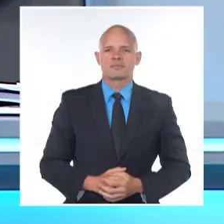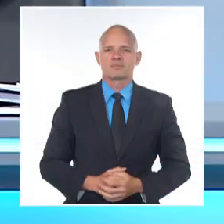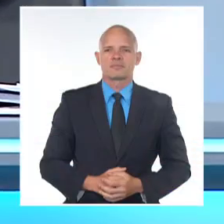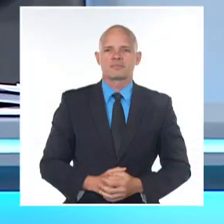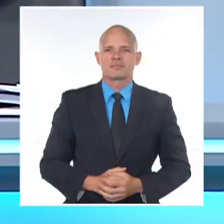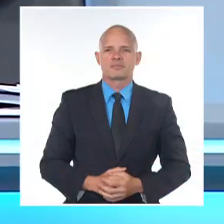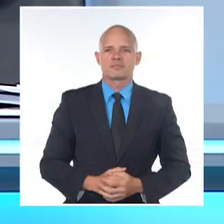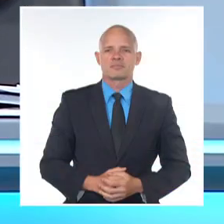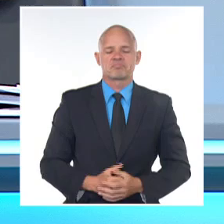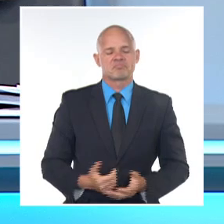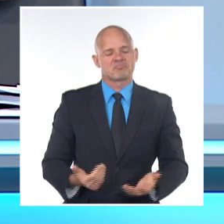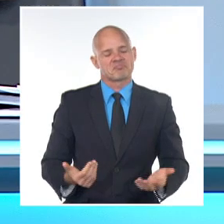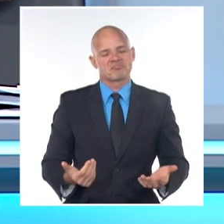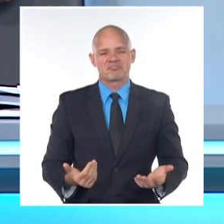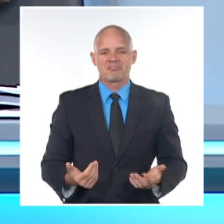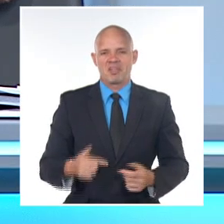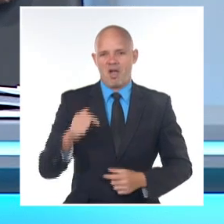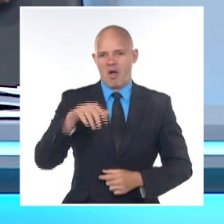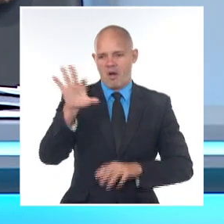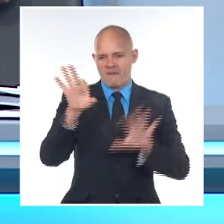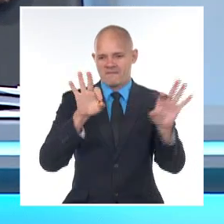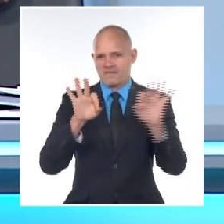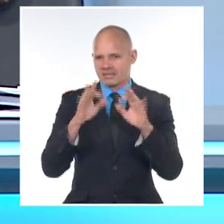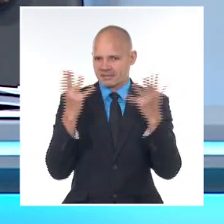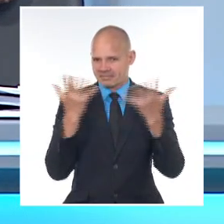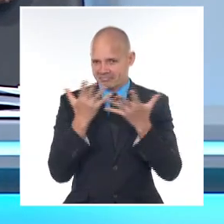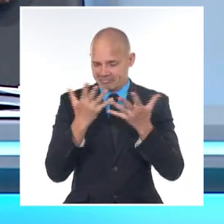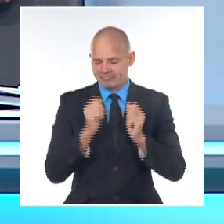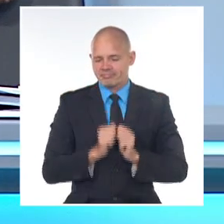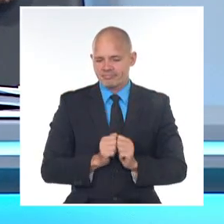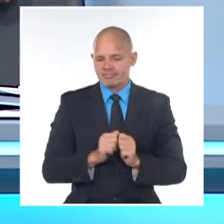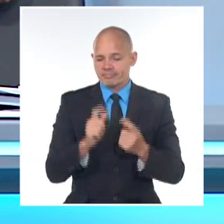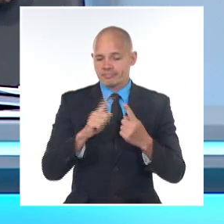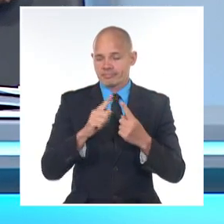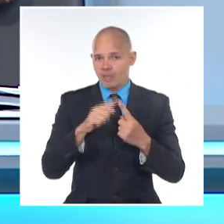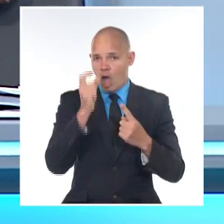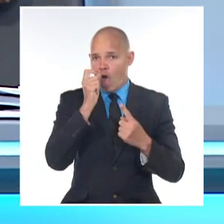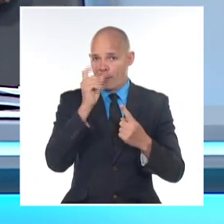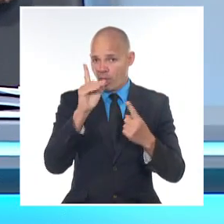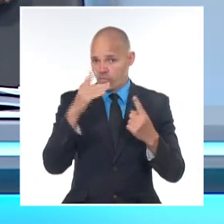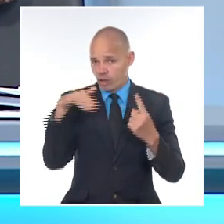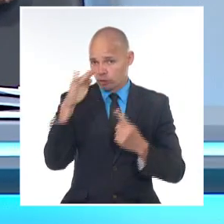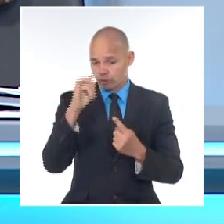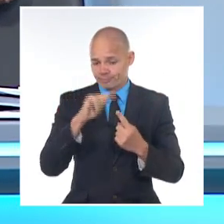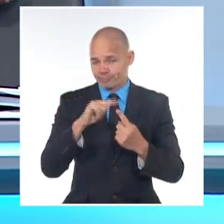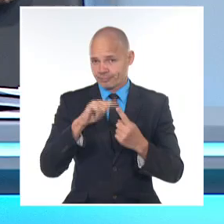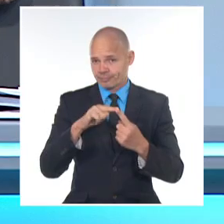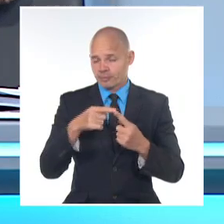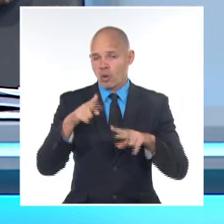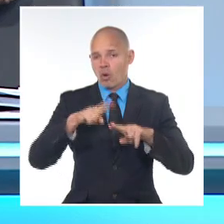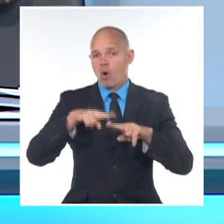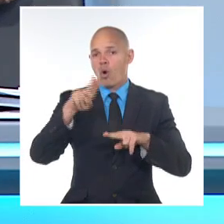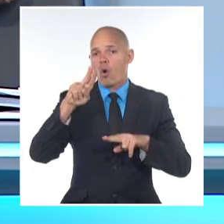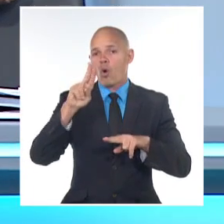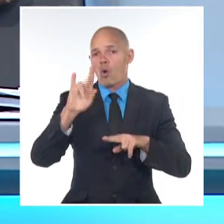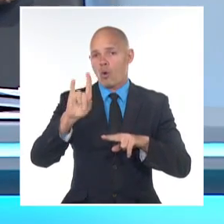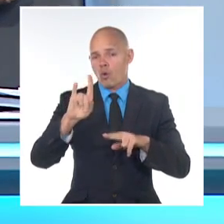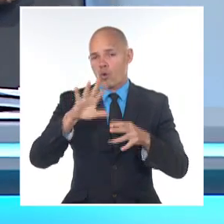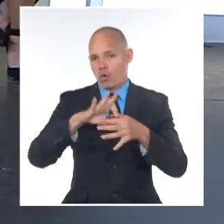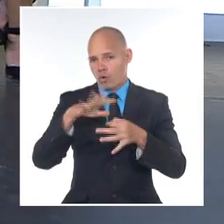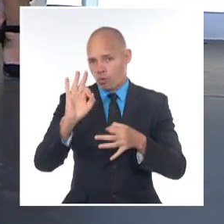Mis invitados en esta oportunidad, repite el doctor en ciencias, coronel Hugo Morales Carel, segundo jefe de la Dirección General de la Policía